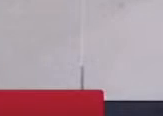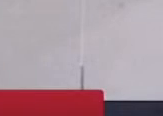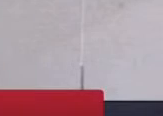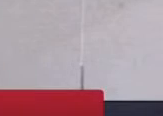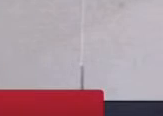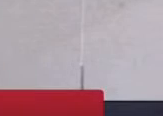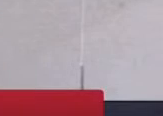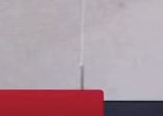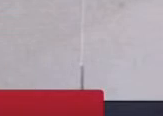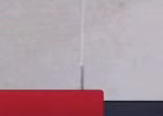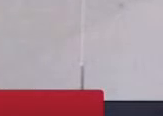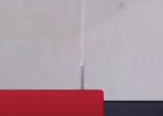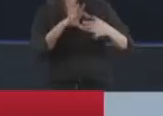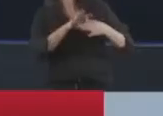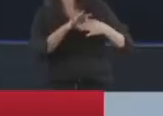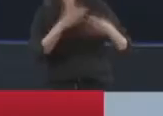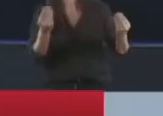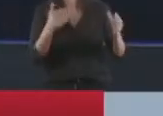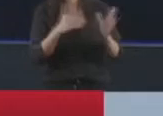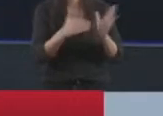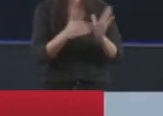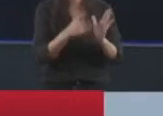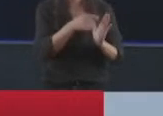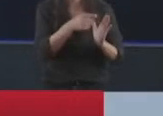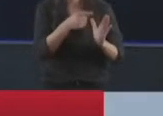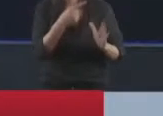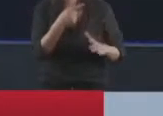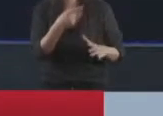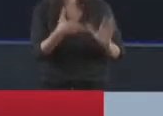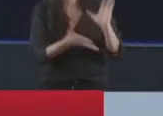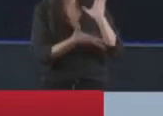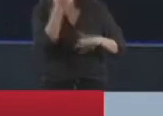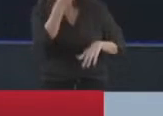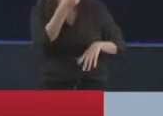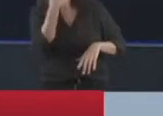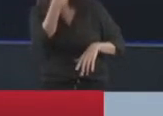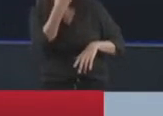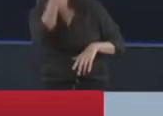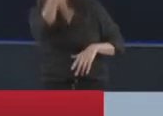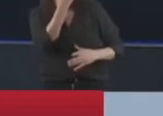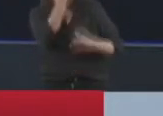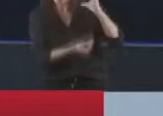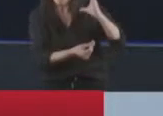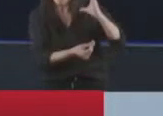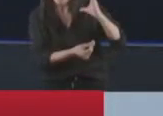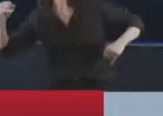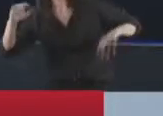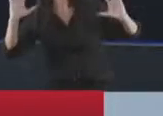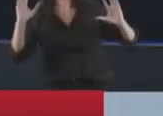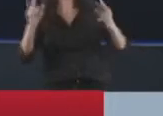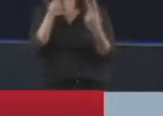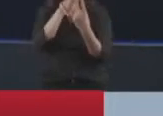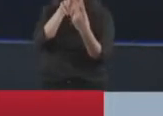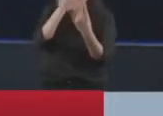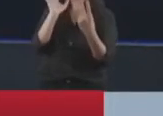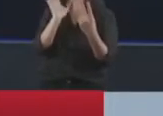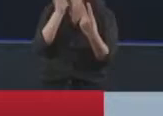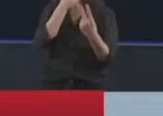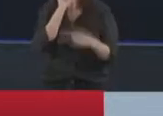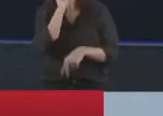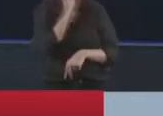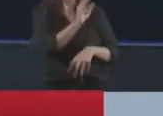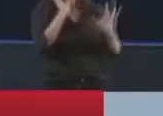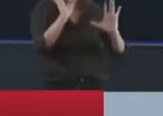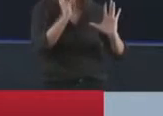beneficio de aportes patronales y hay un tercer tema atrás de todo esto que es creo que central y que es en lo que el gobierno porque todo esto